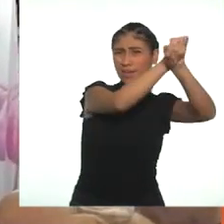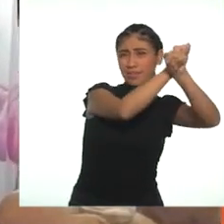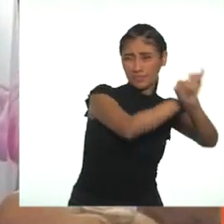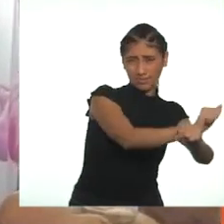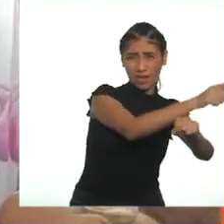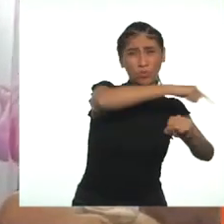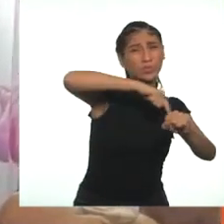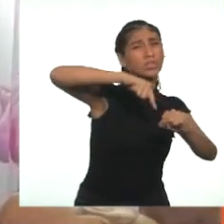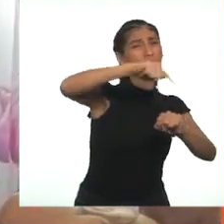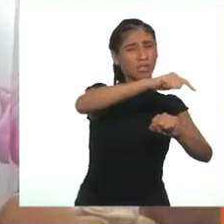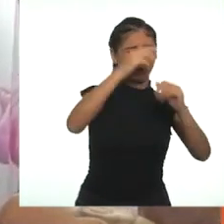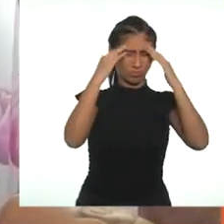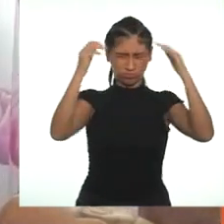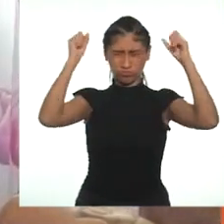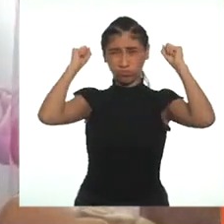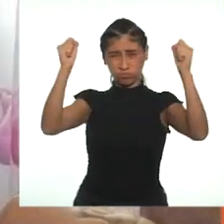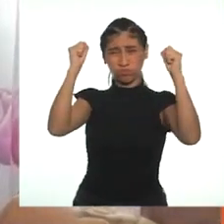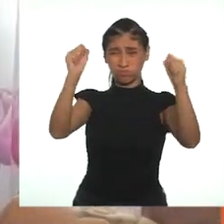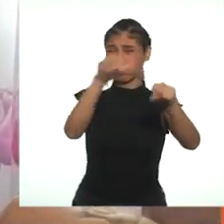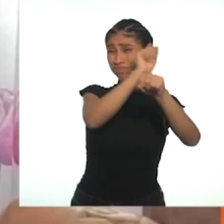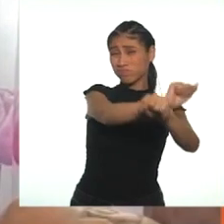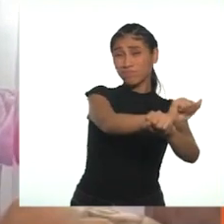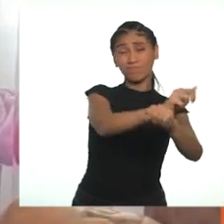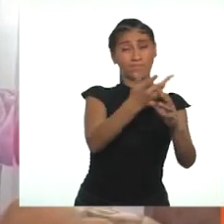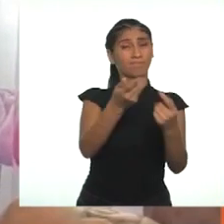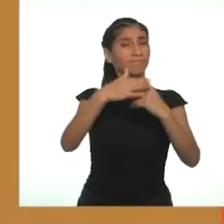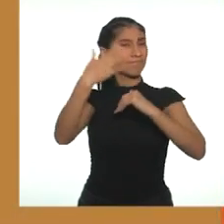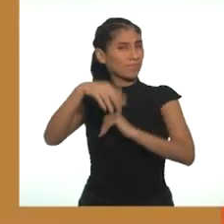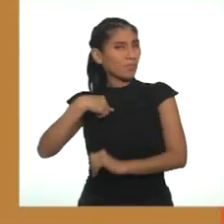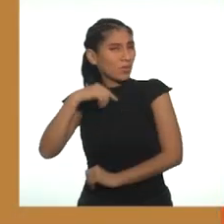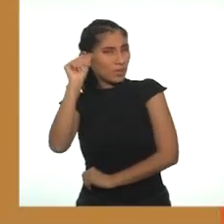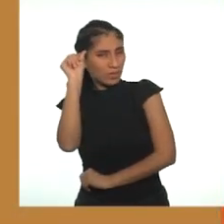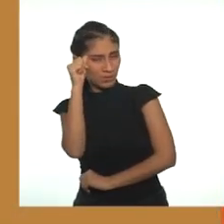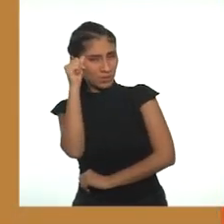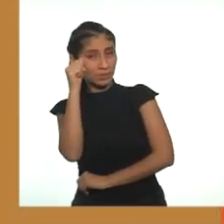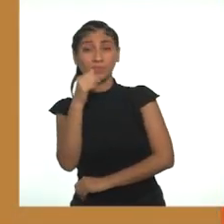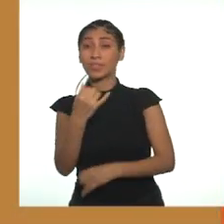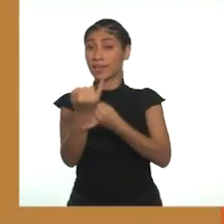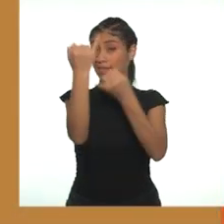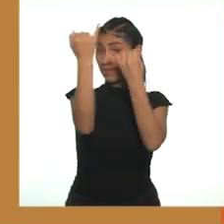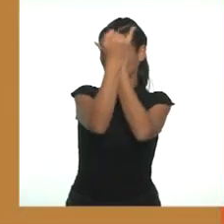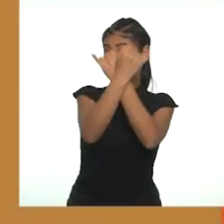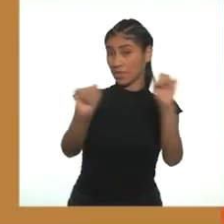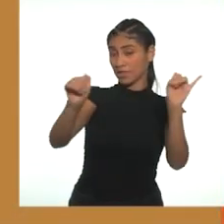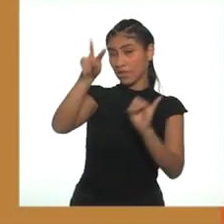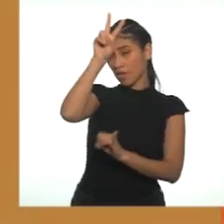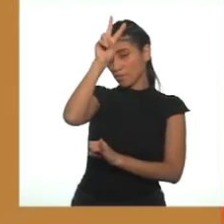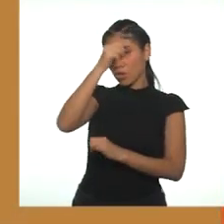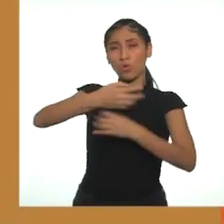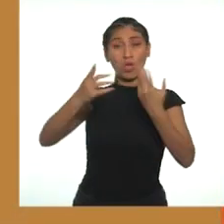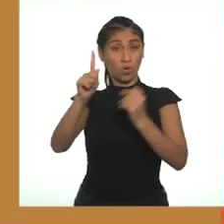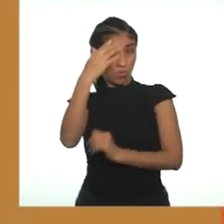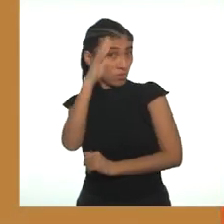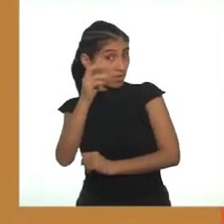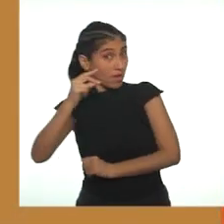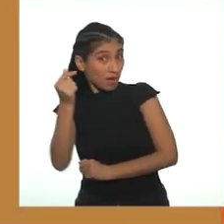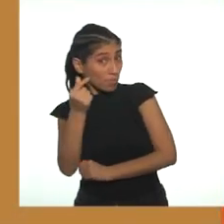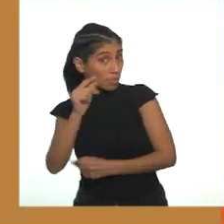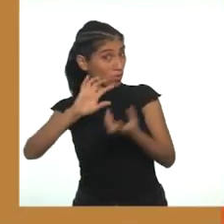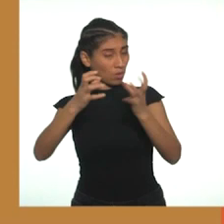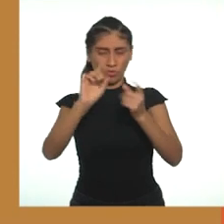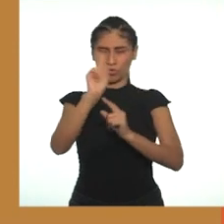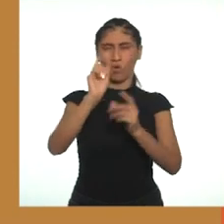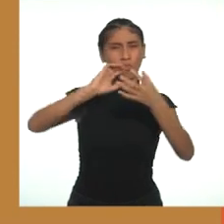la población traída desde África era esclavizada. Yo recuerdo que la independencia del Perú no se logró en solo un